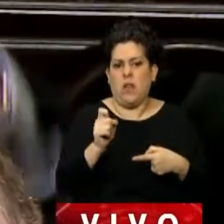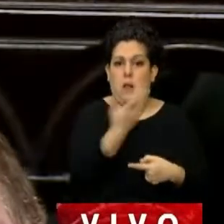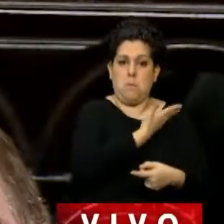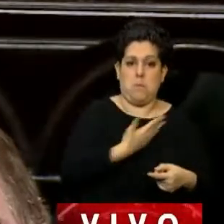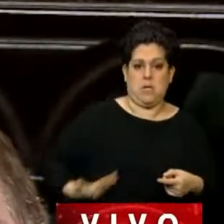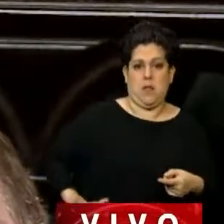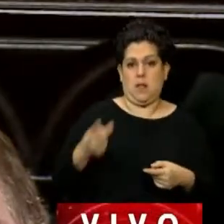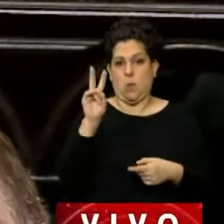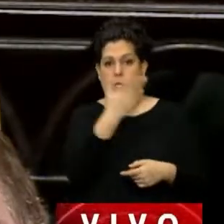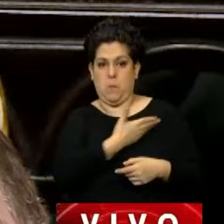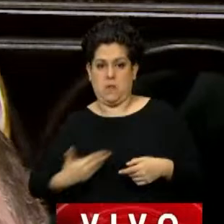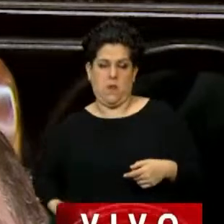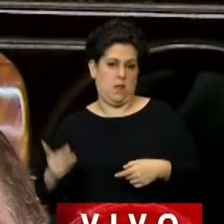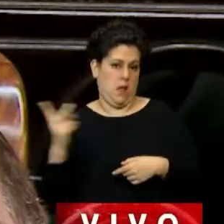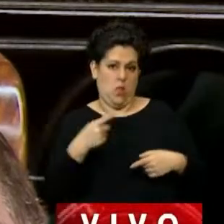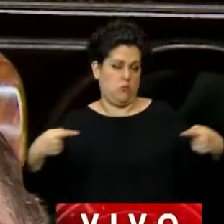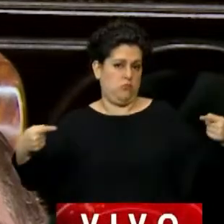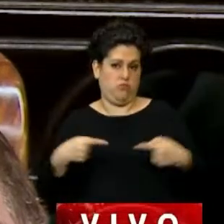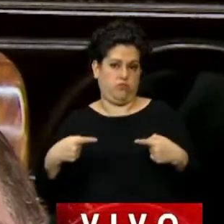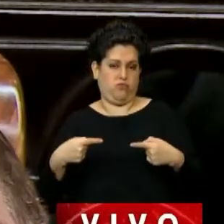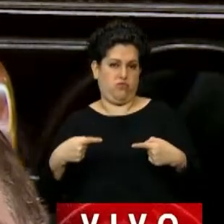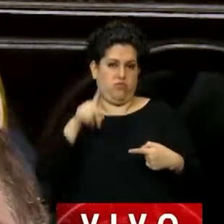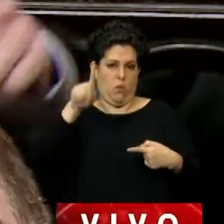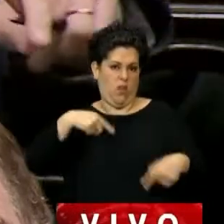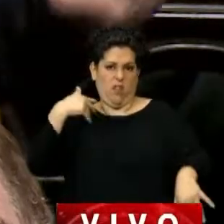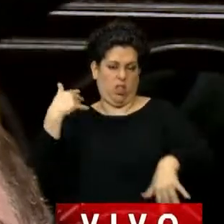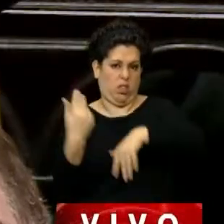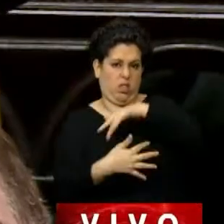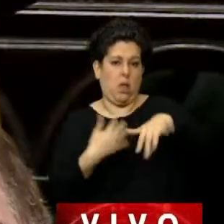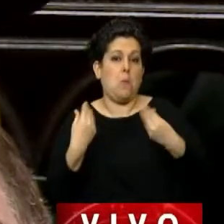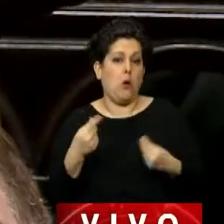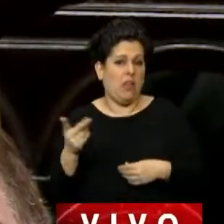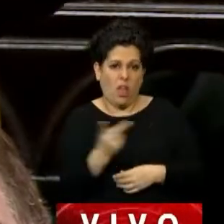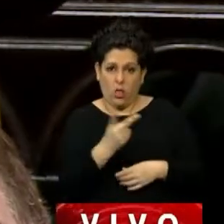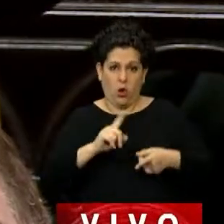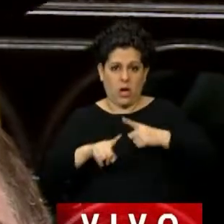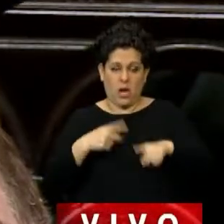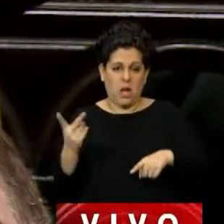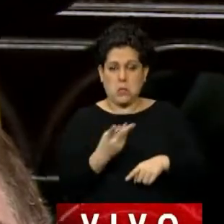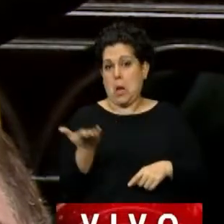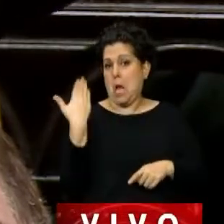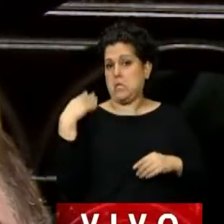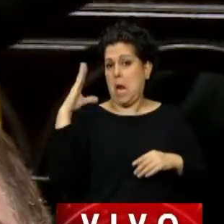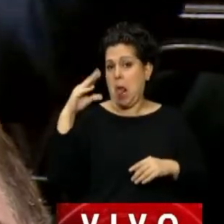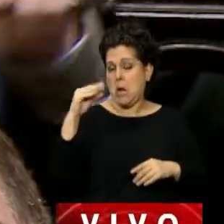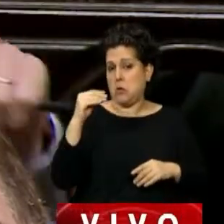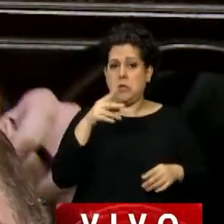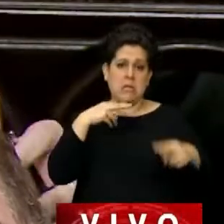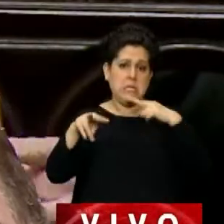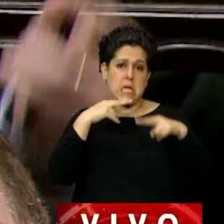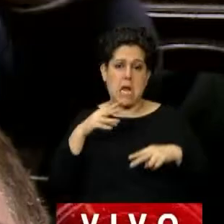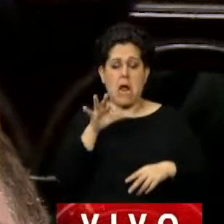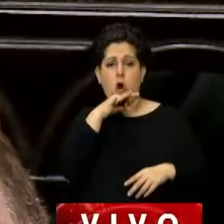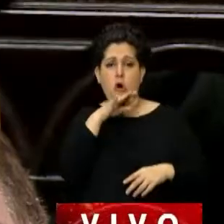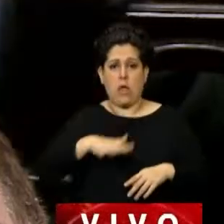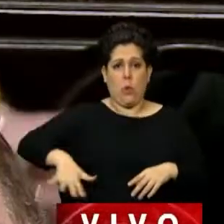mucho más profundo que eso. Ojalá fuese eso, porque eso se podría haber arreglado mágicamente anoche cuando se reunieron en Olivos a cenar.